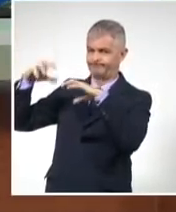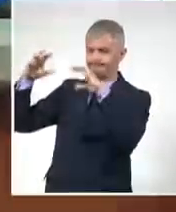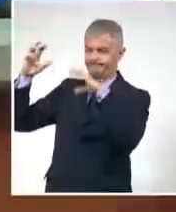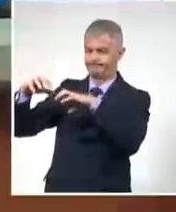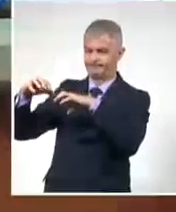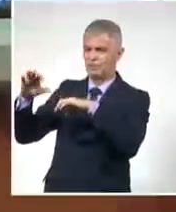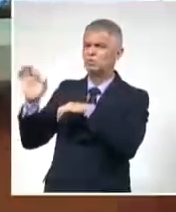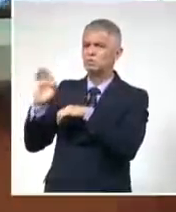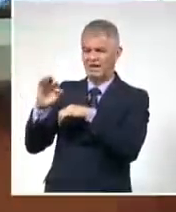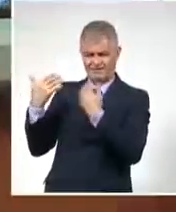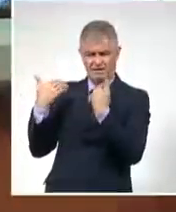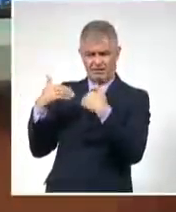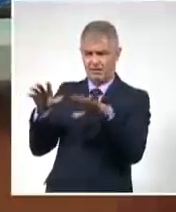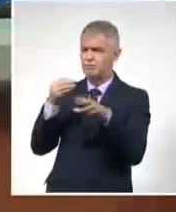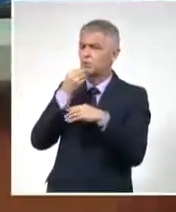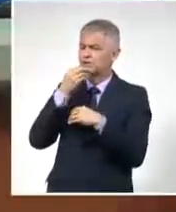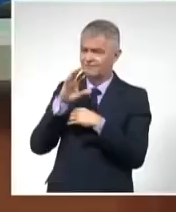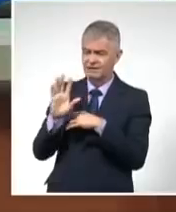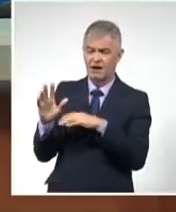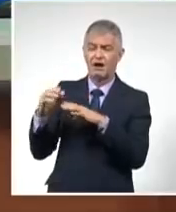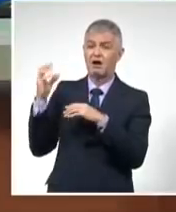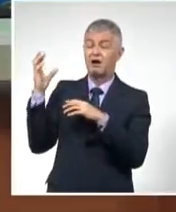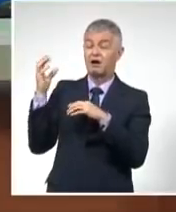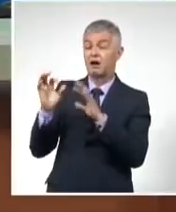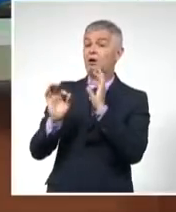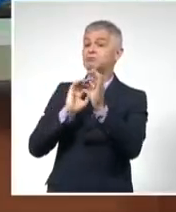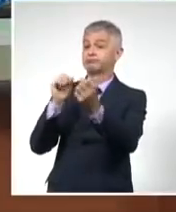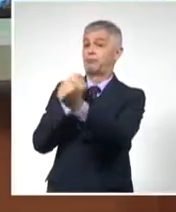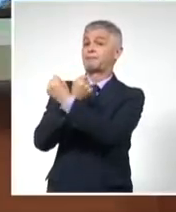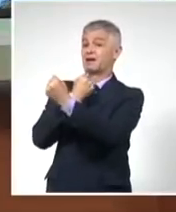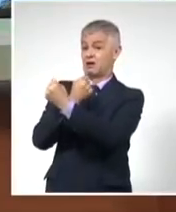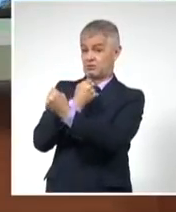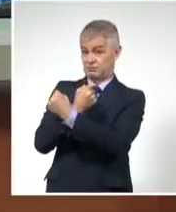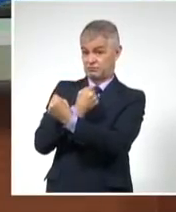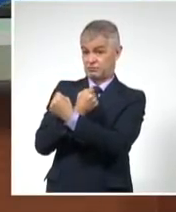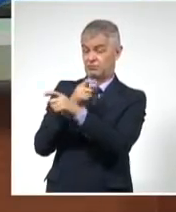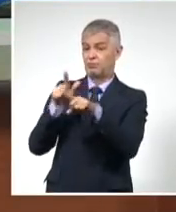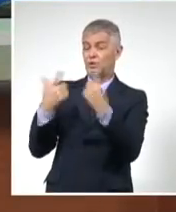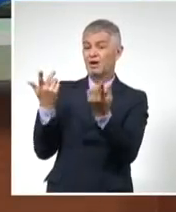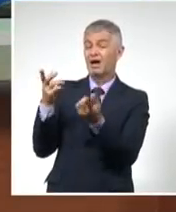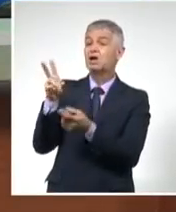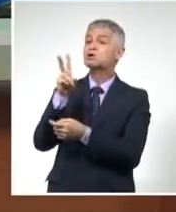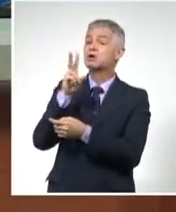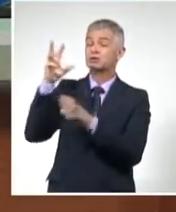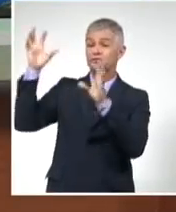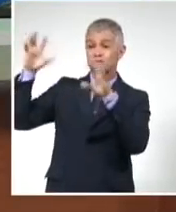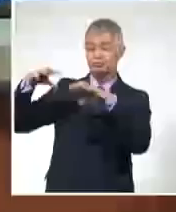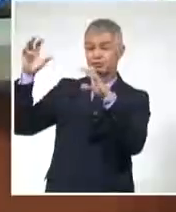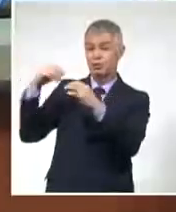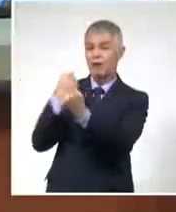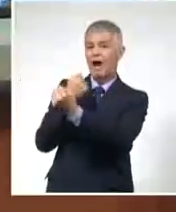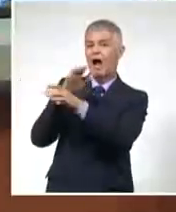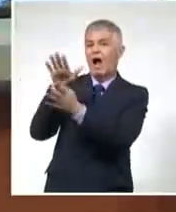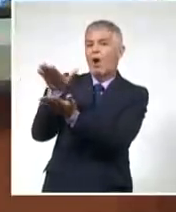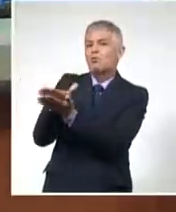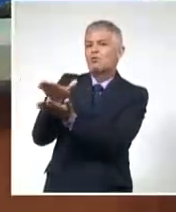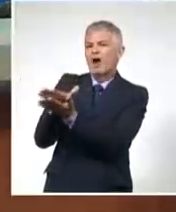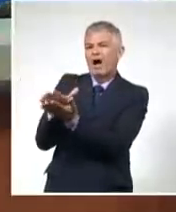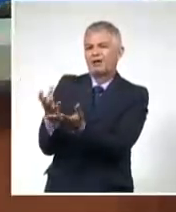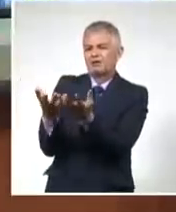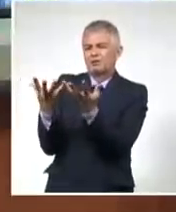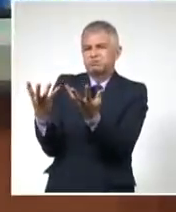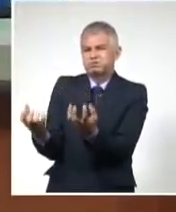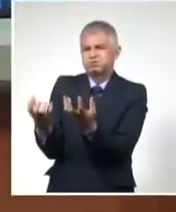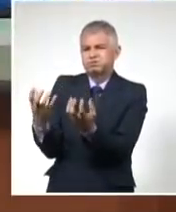esa posibilidad que puede ser peligrosa por los acumulados de lluvia en suelos saturados y en lugares bajos o de mal